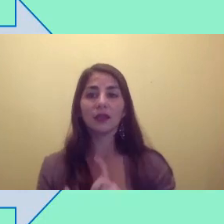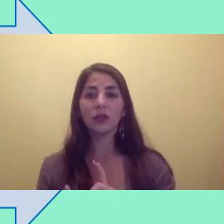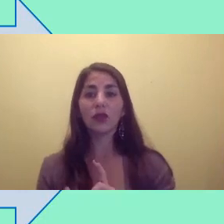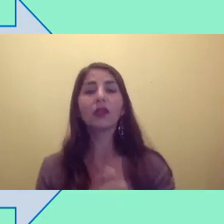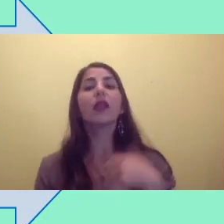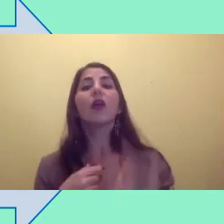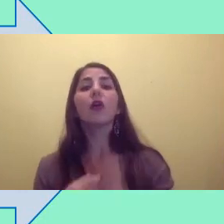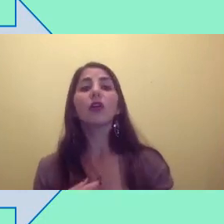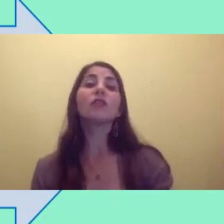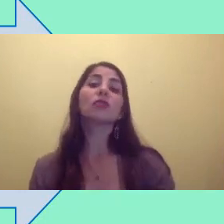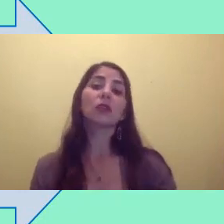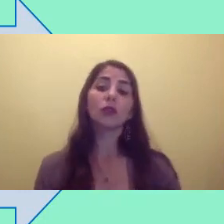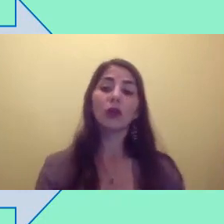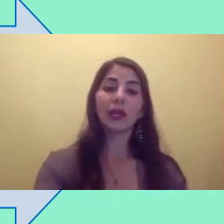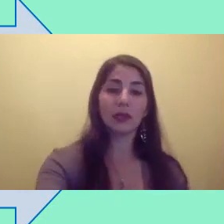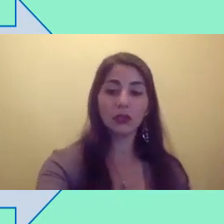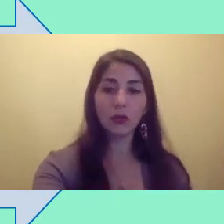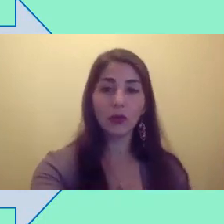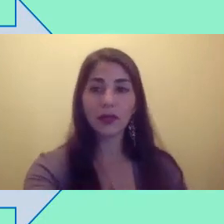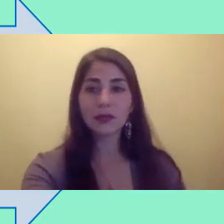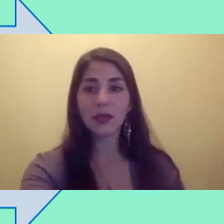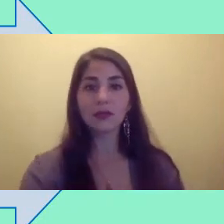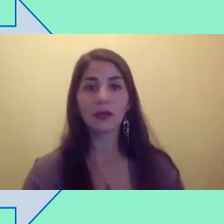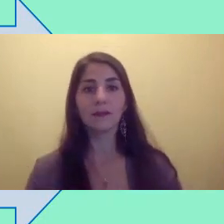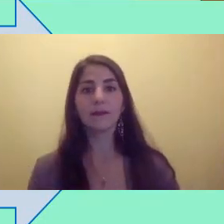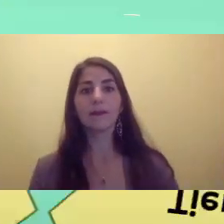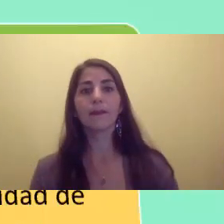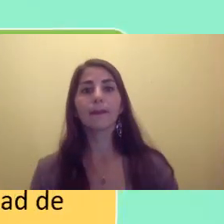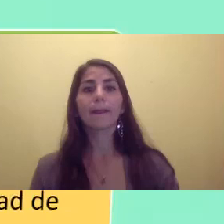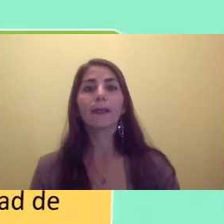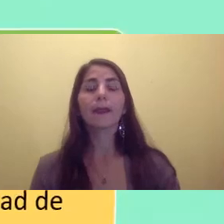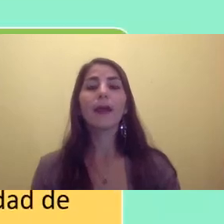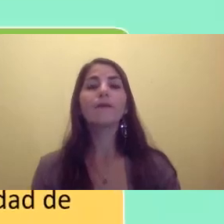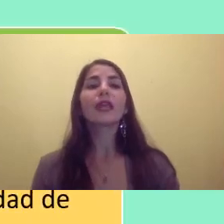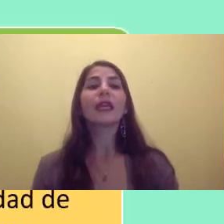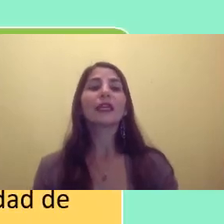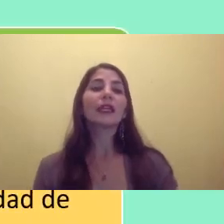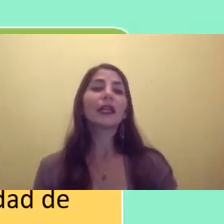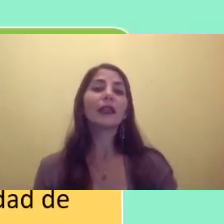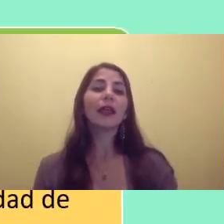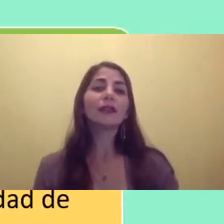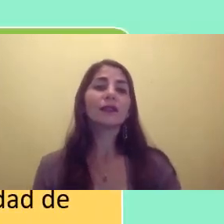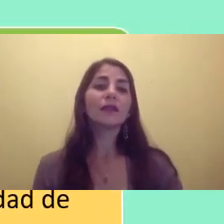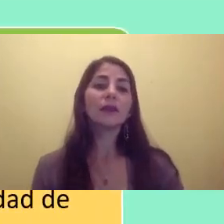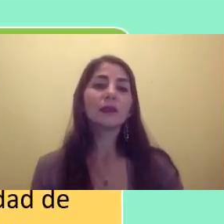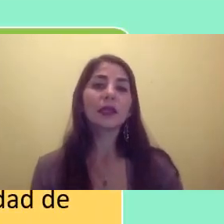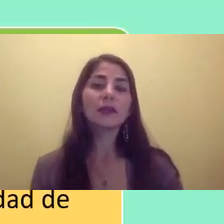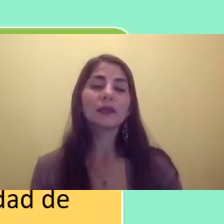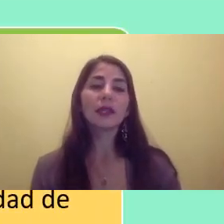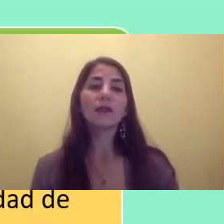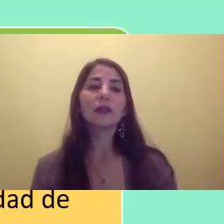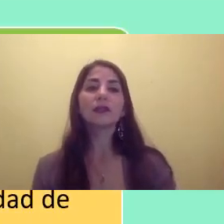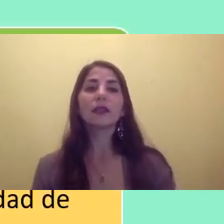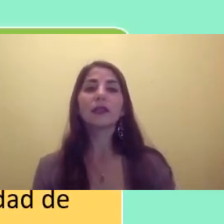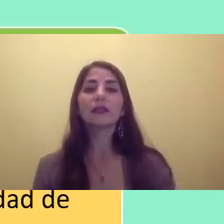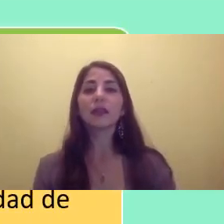en distinto orden o con omisión de algunos elementos, como les decía recién. ¿Ya? Generalidades importantes